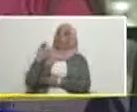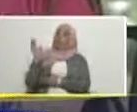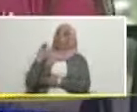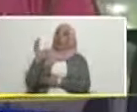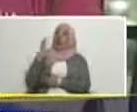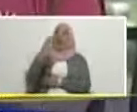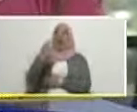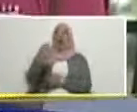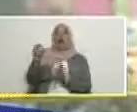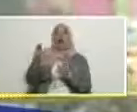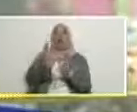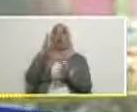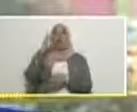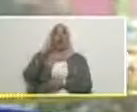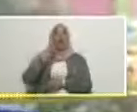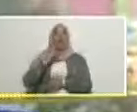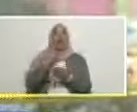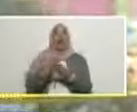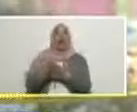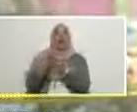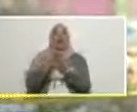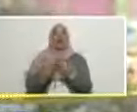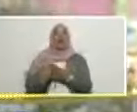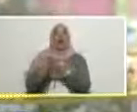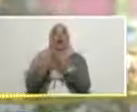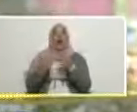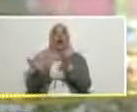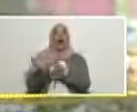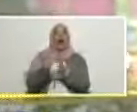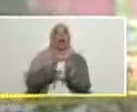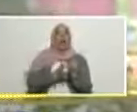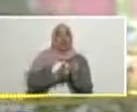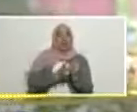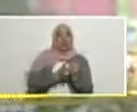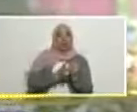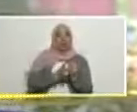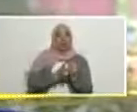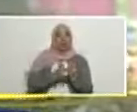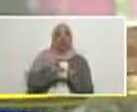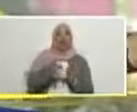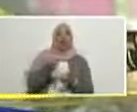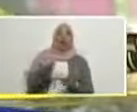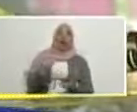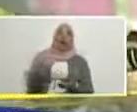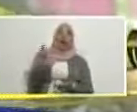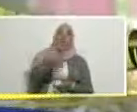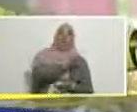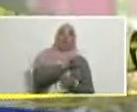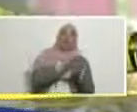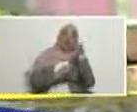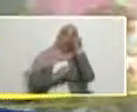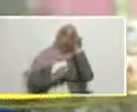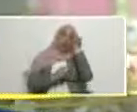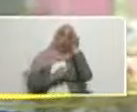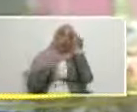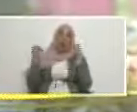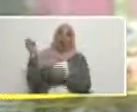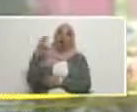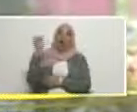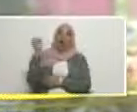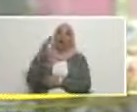la Organización Bolivariana Estudiantil, en el mes de abril, el Congreso Nacional.